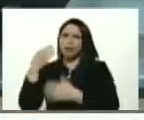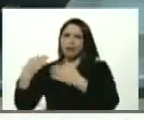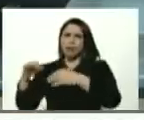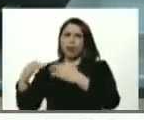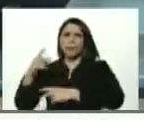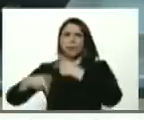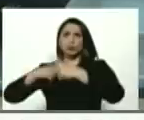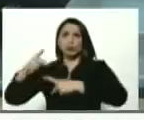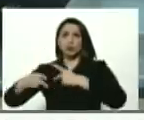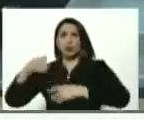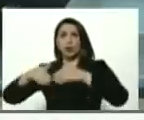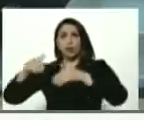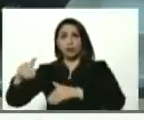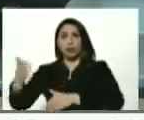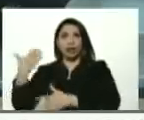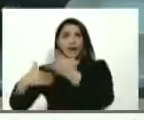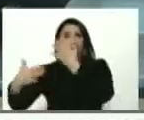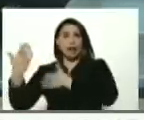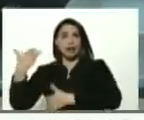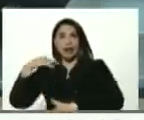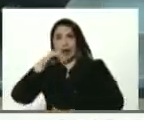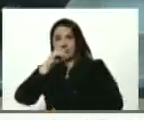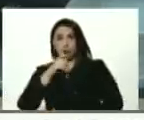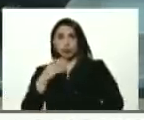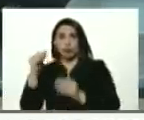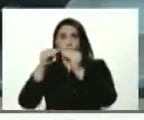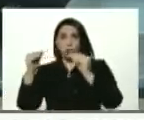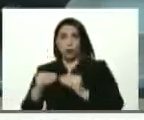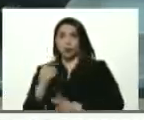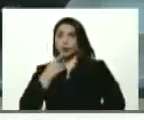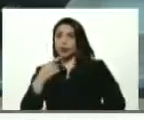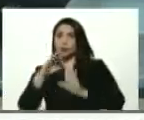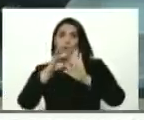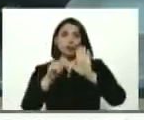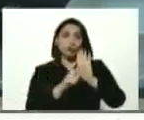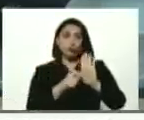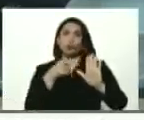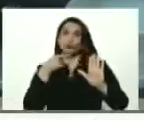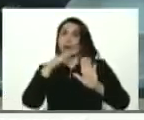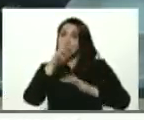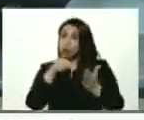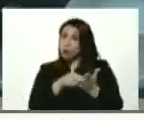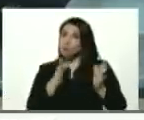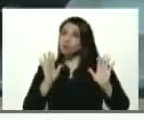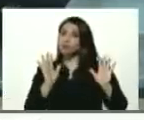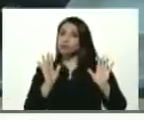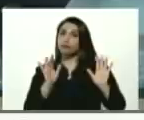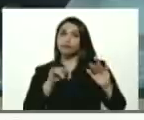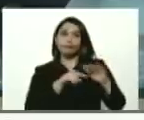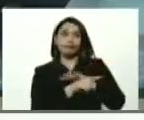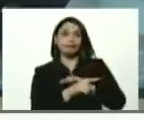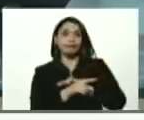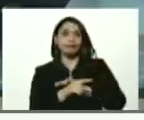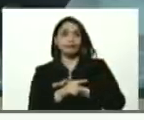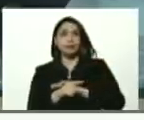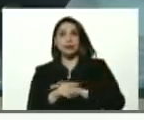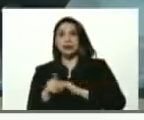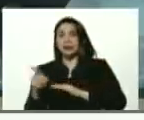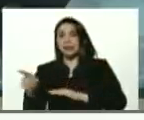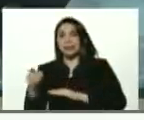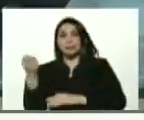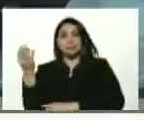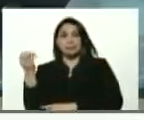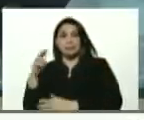proceso electoral en aquel momento, y de acuerdo a lo establecido en la Constitución Nacional, pues entra en desacato el